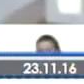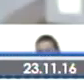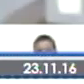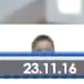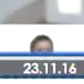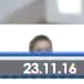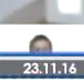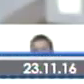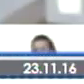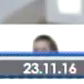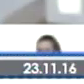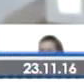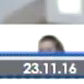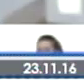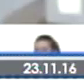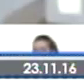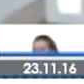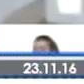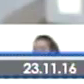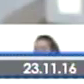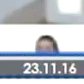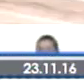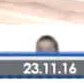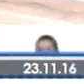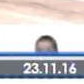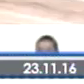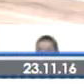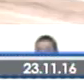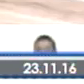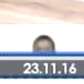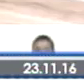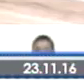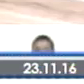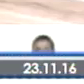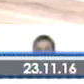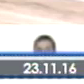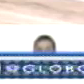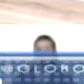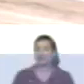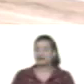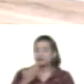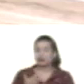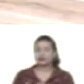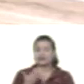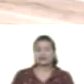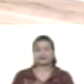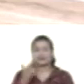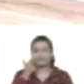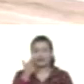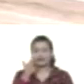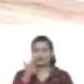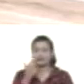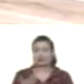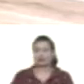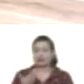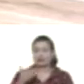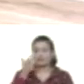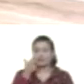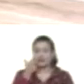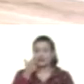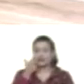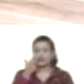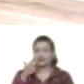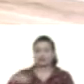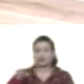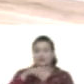los factores políticos y los empresarios que hoy acompañan a la oposición venezolana. Es importante que nosotros veamos cómo frente, y